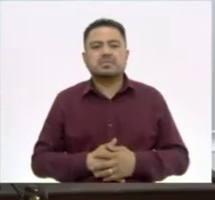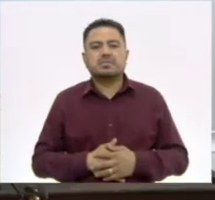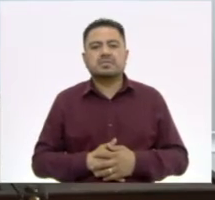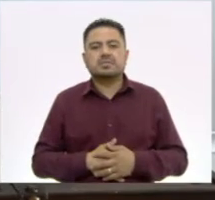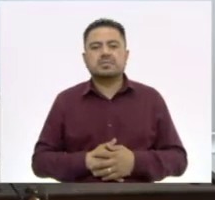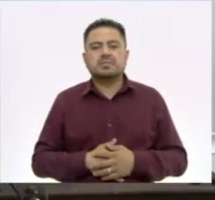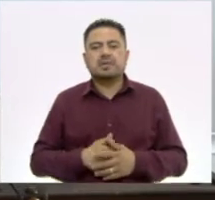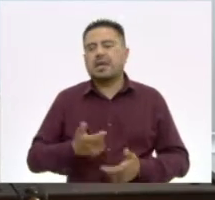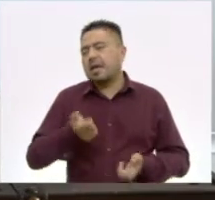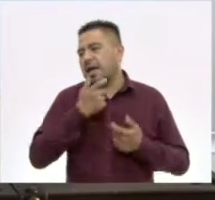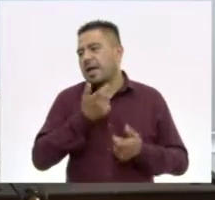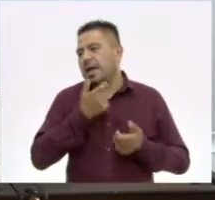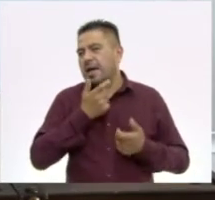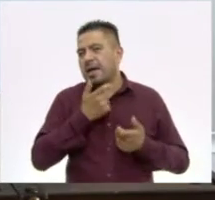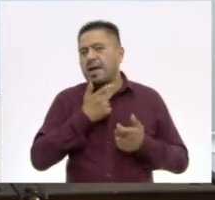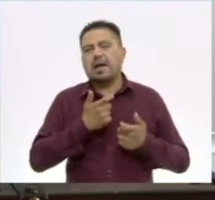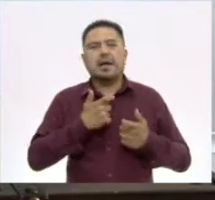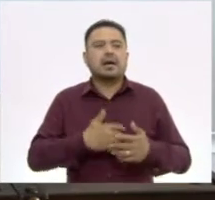risa